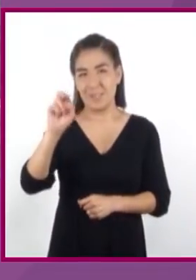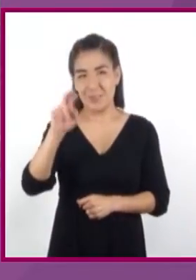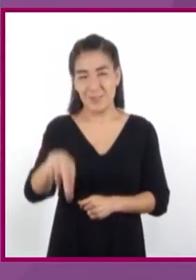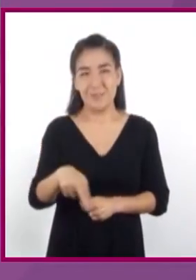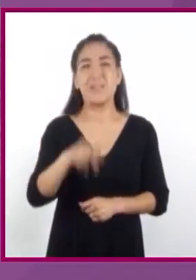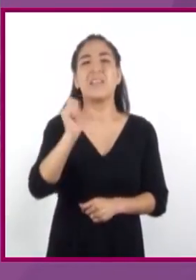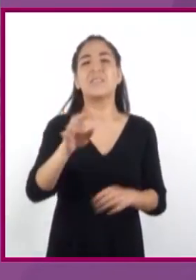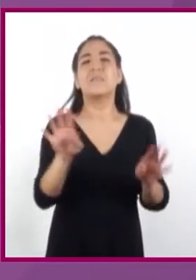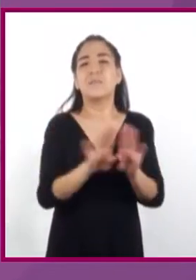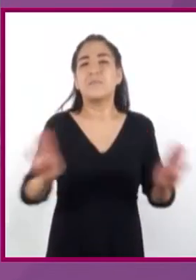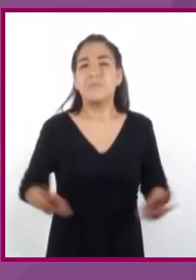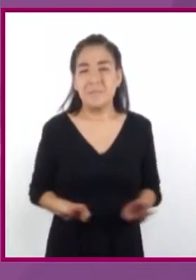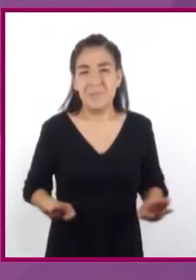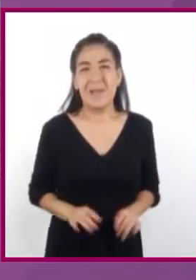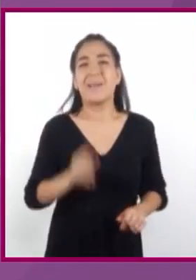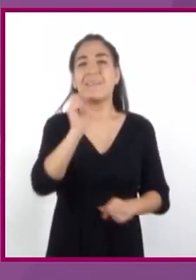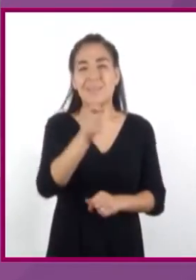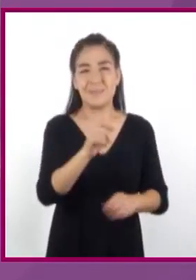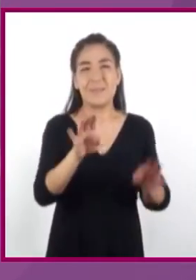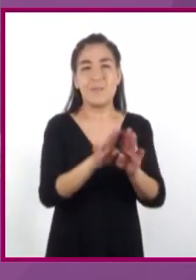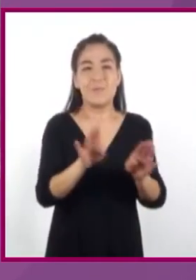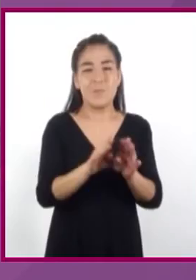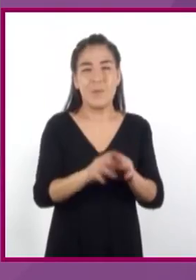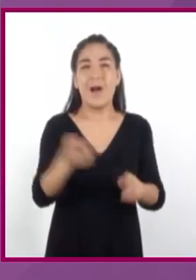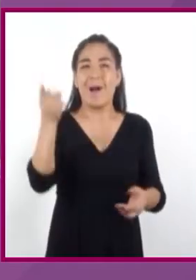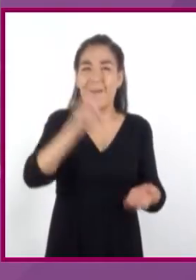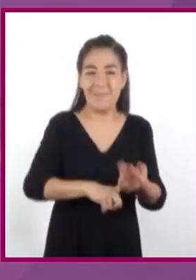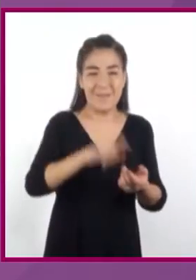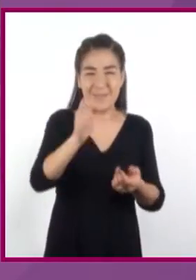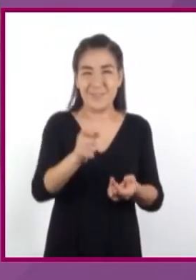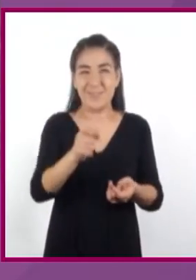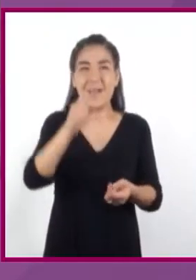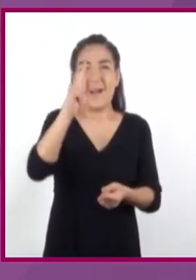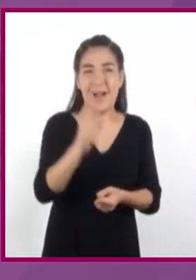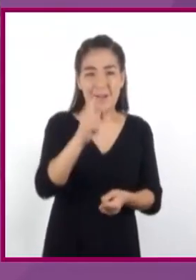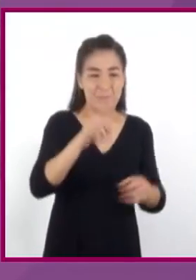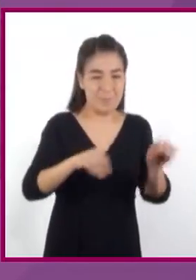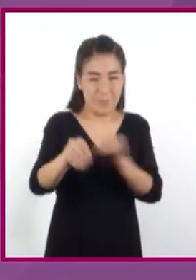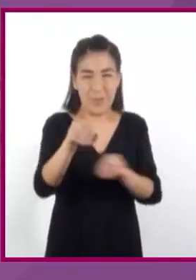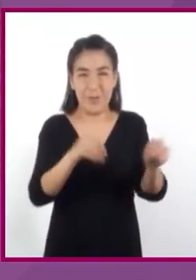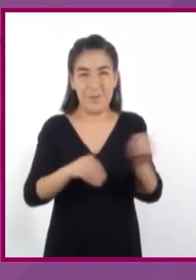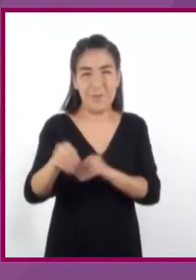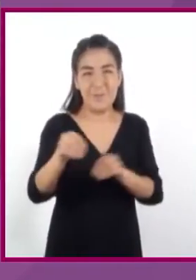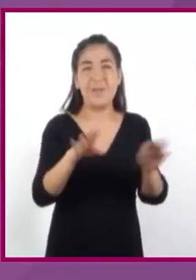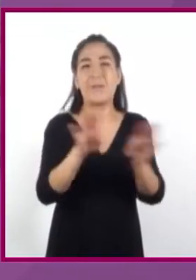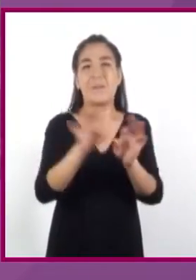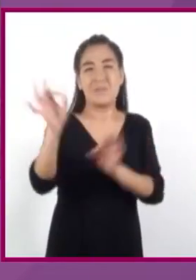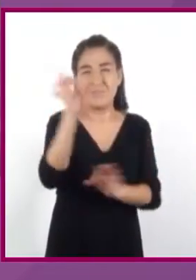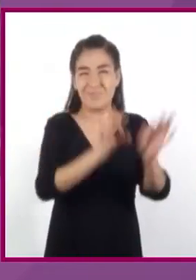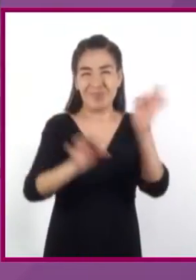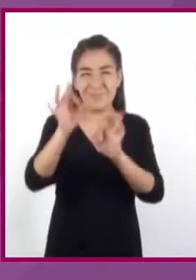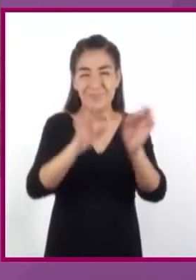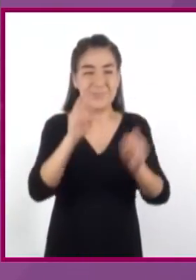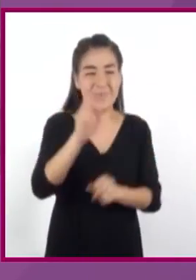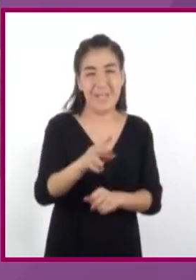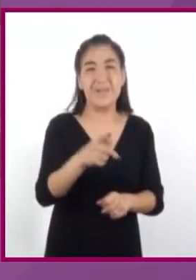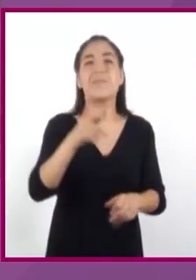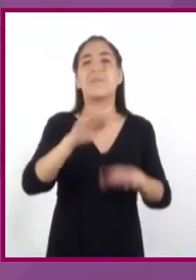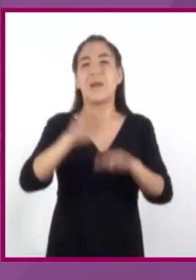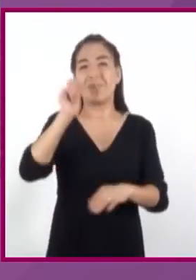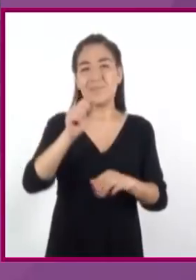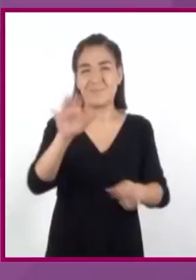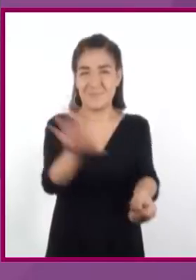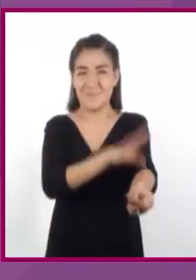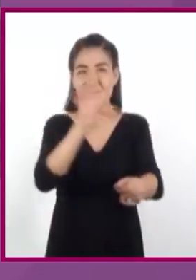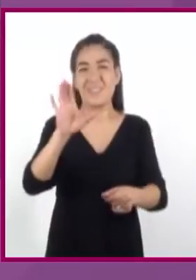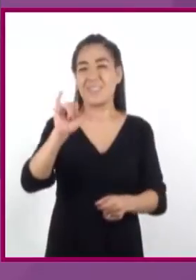se caracteriza por la formación de corrientes en los fluidos debido al movimiento de las moléculas, pues tienen mayor energía